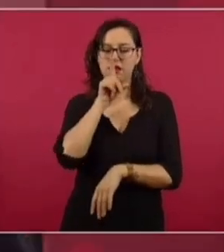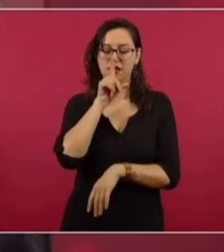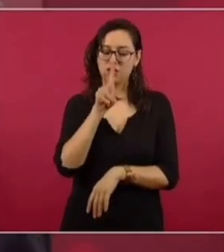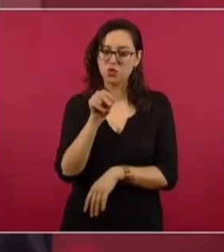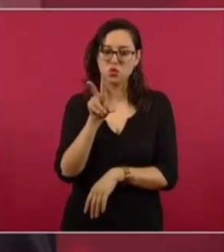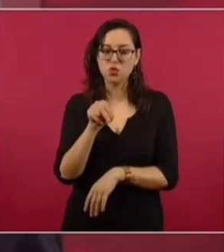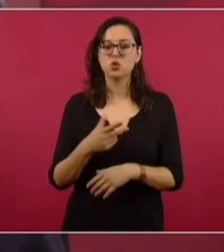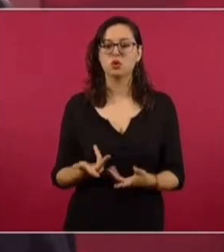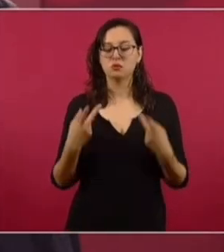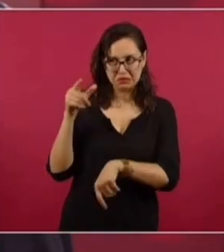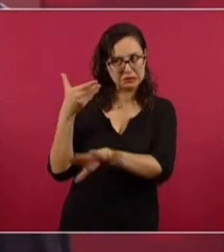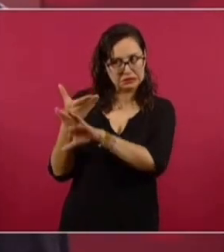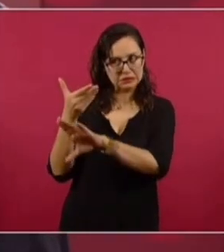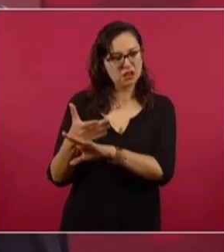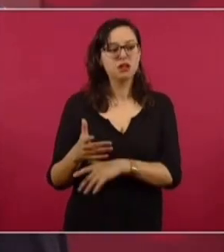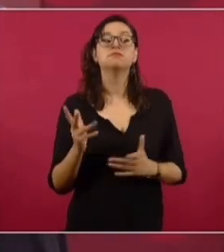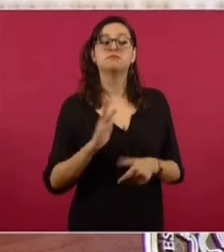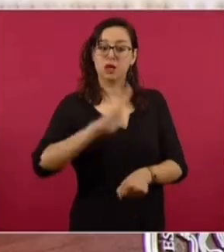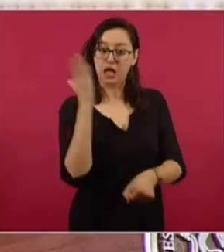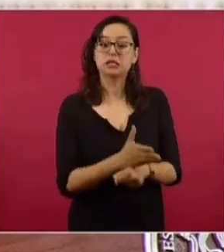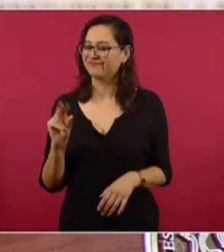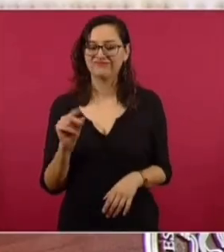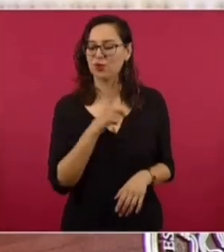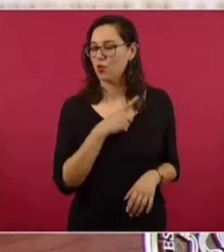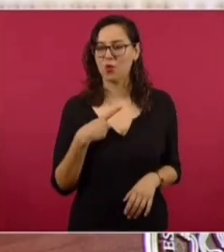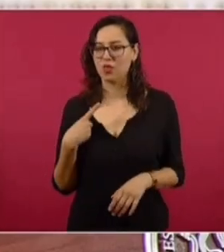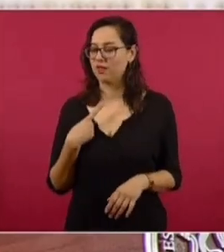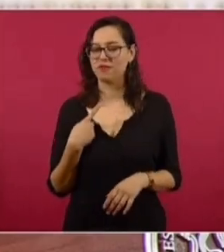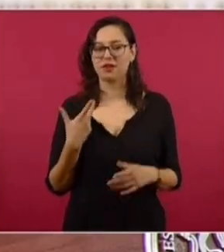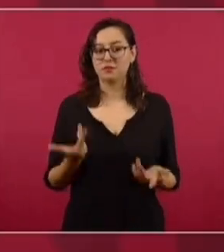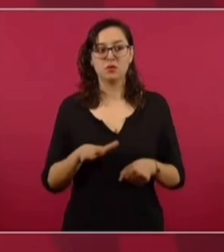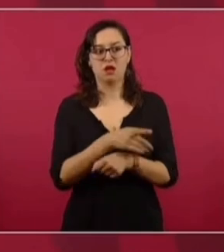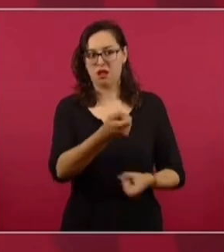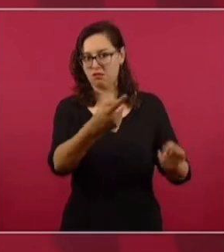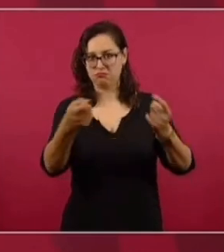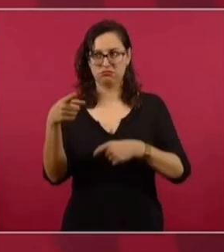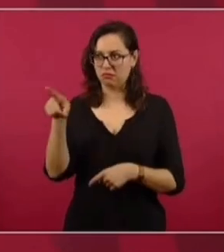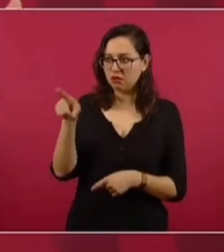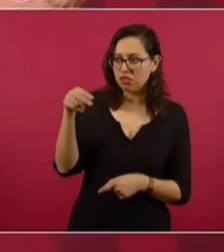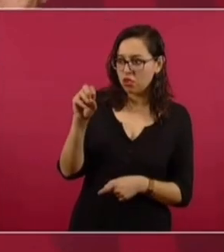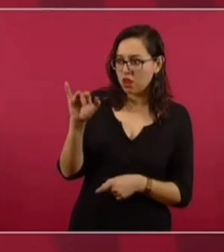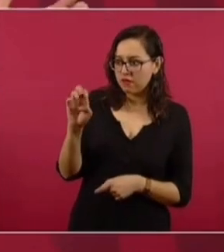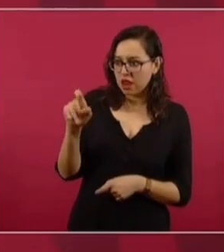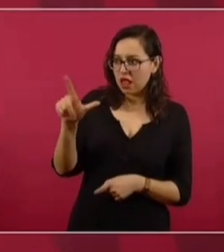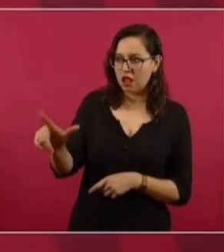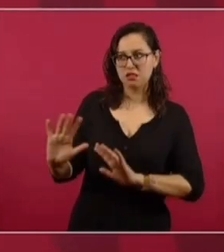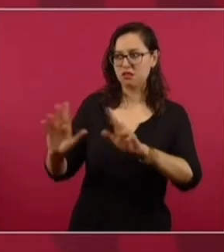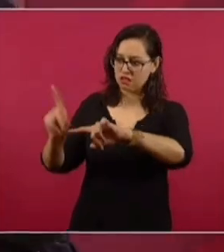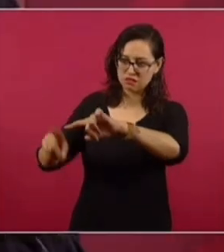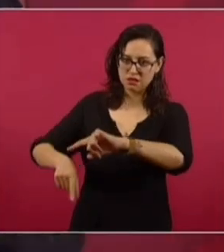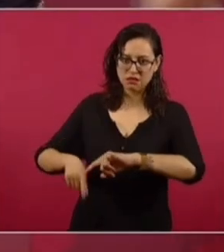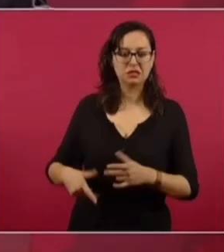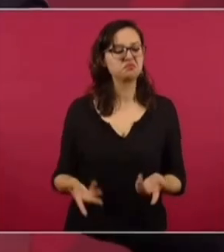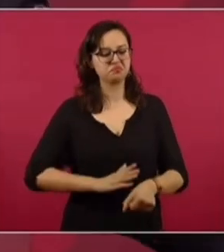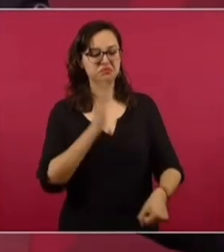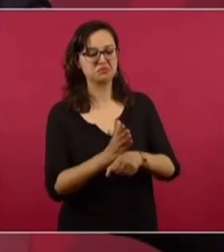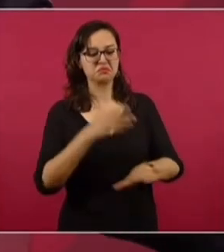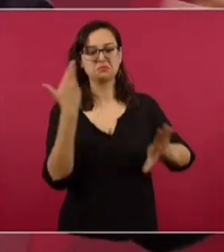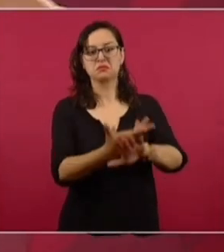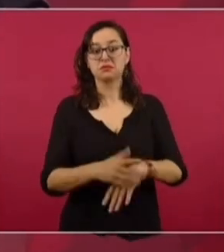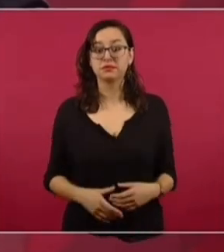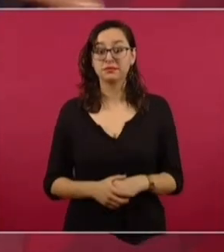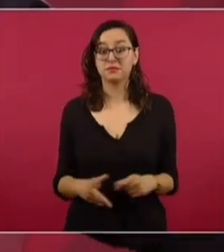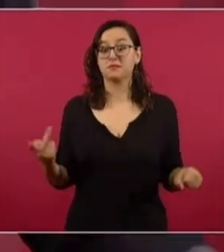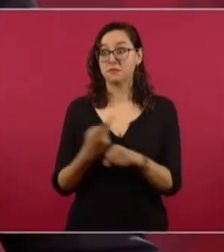los que no están de acuerdo con las posturas antineoliberales, porque se llegó al extremo de que la mayoría de los